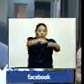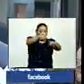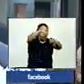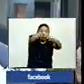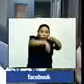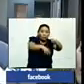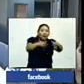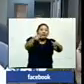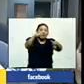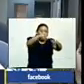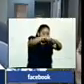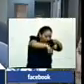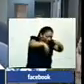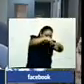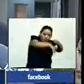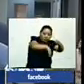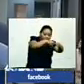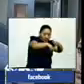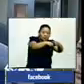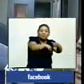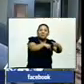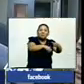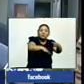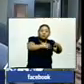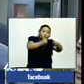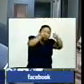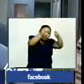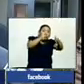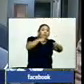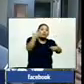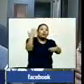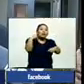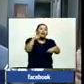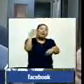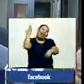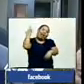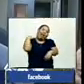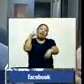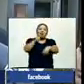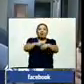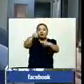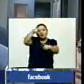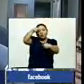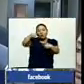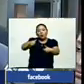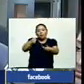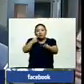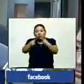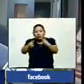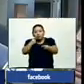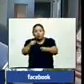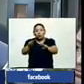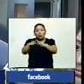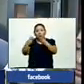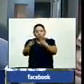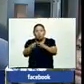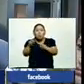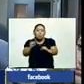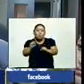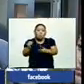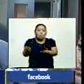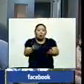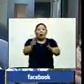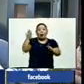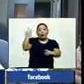tierra que se estaban construyendo se hicieron en el tiempo de la tregua. Es decir, en la tregua tuvieron permisibilidad por parte